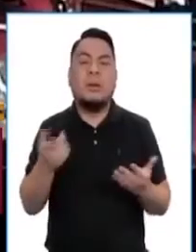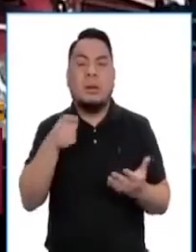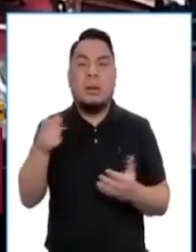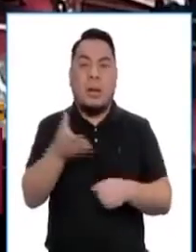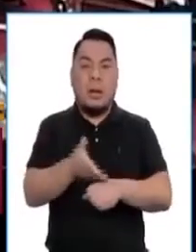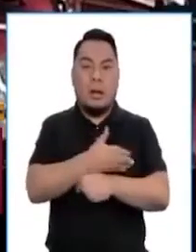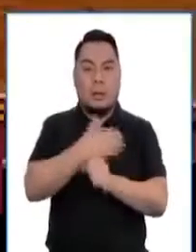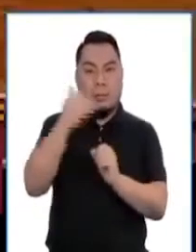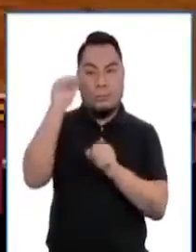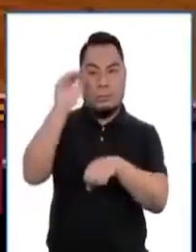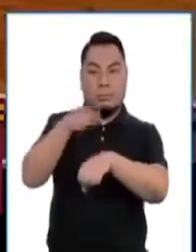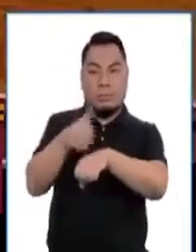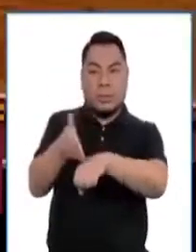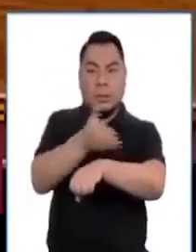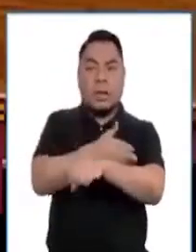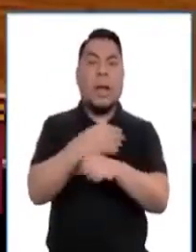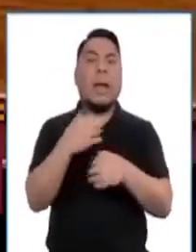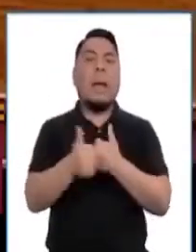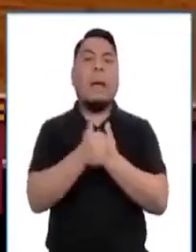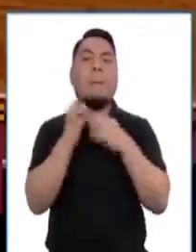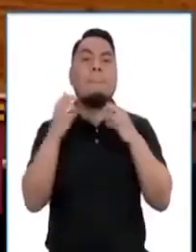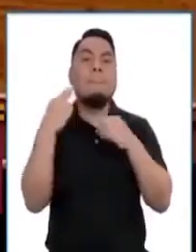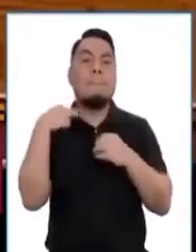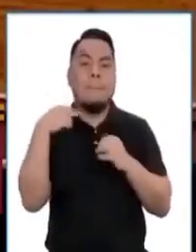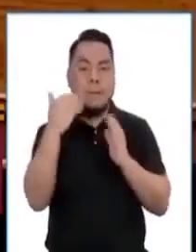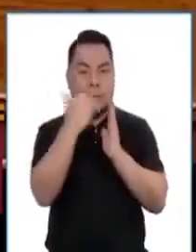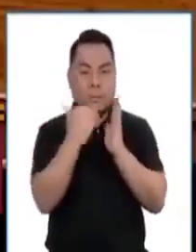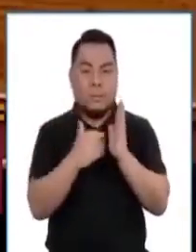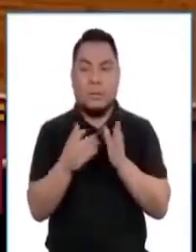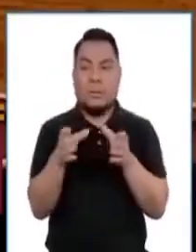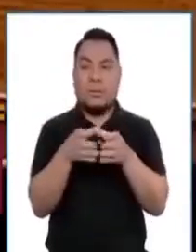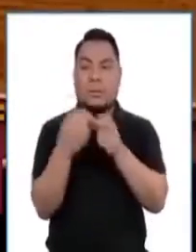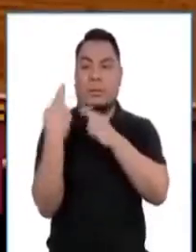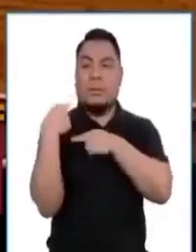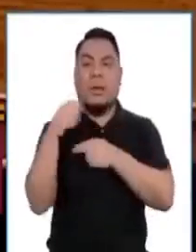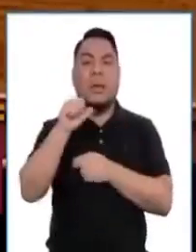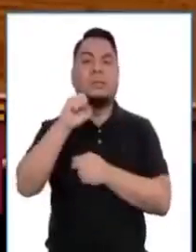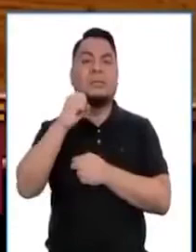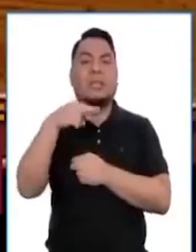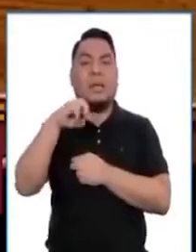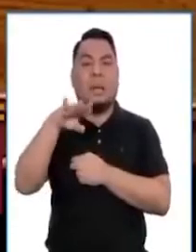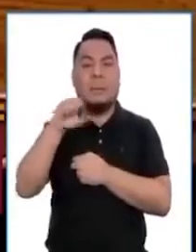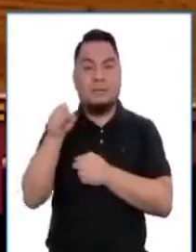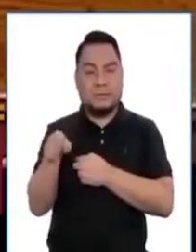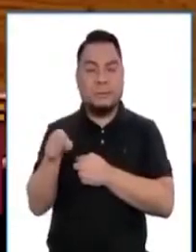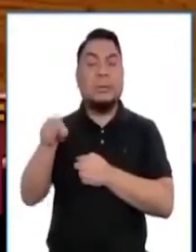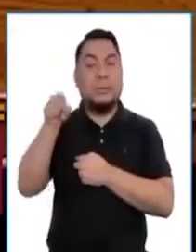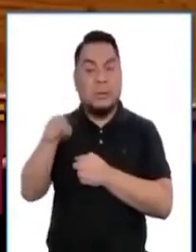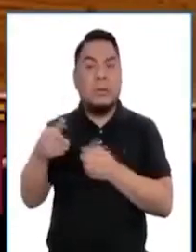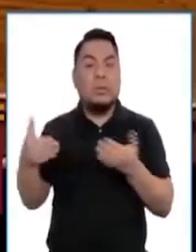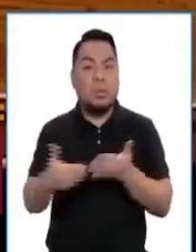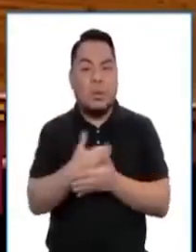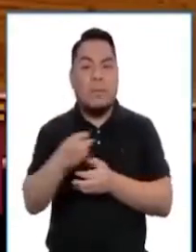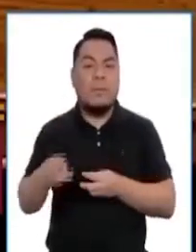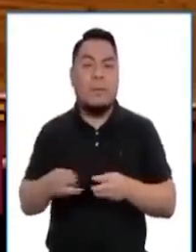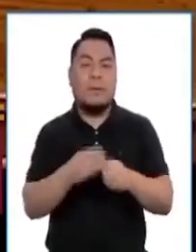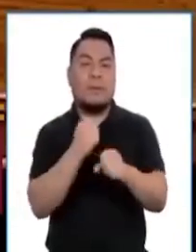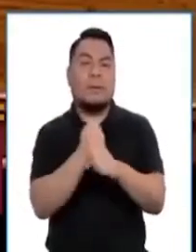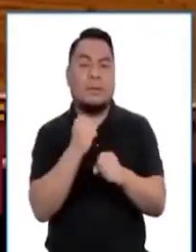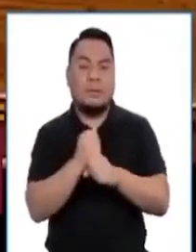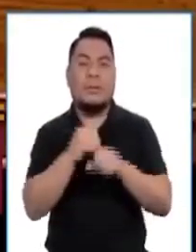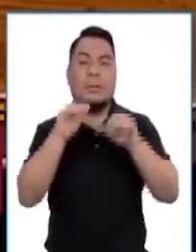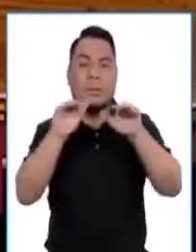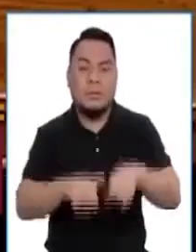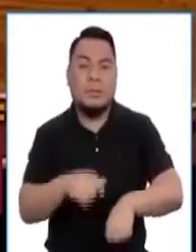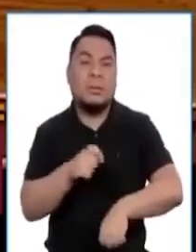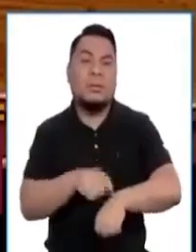riesgos a cargo de sant y pes con esta nueva forma de trabajo se reducirá el plazo